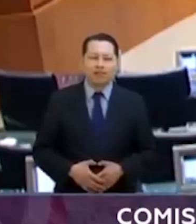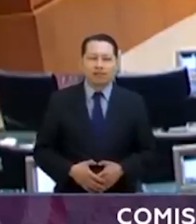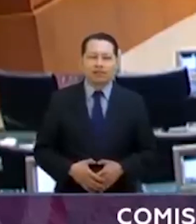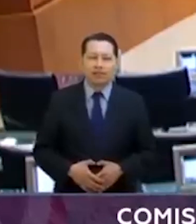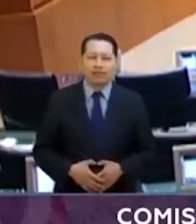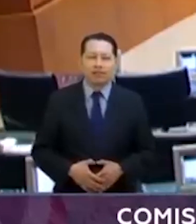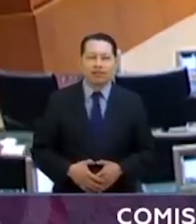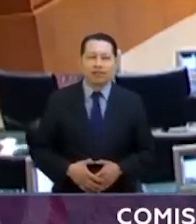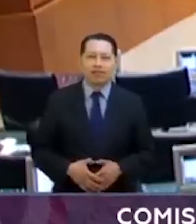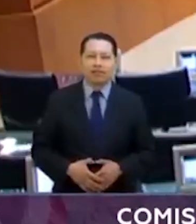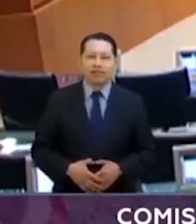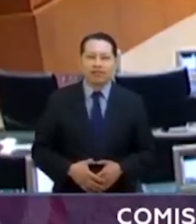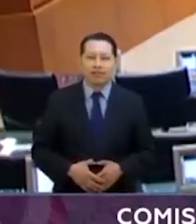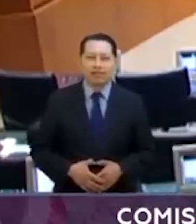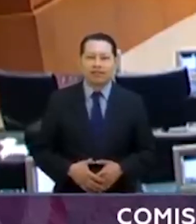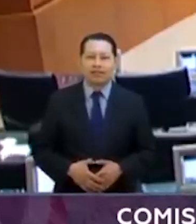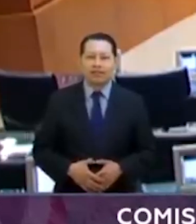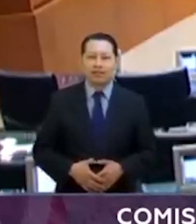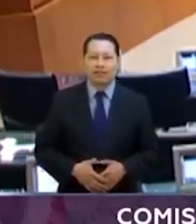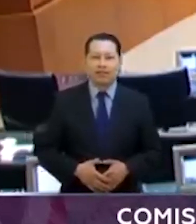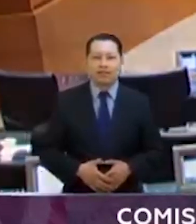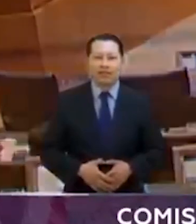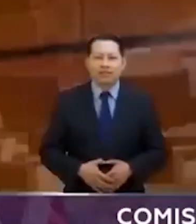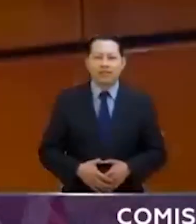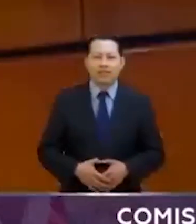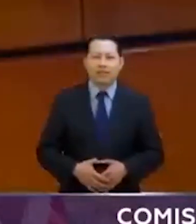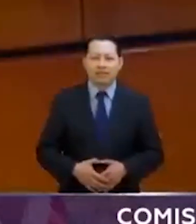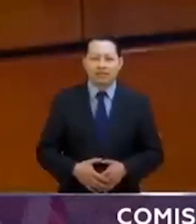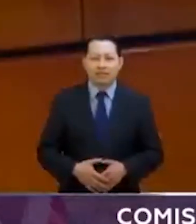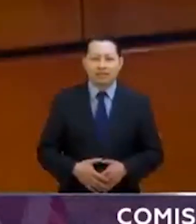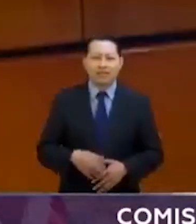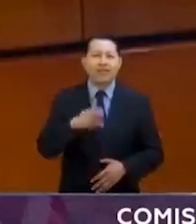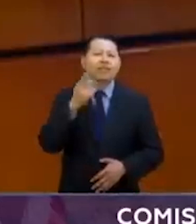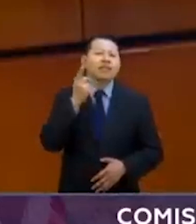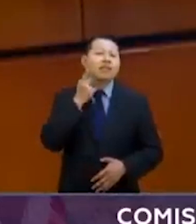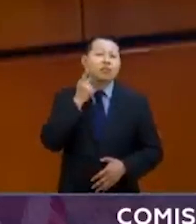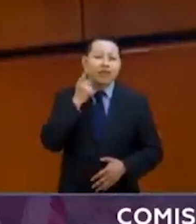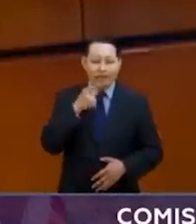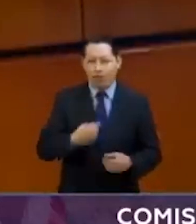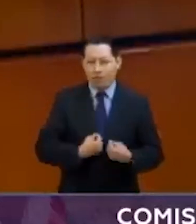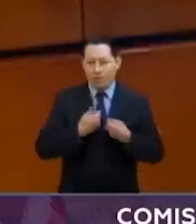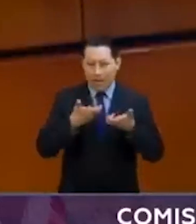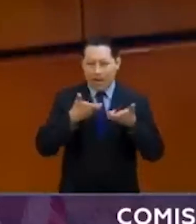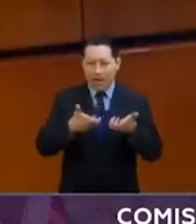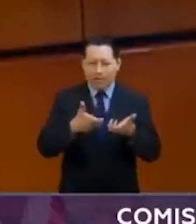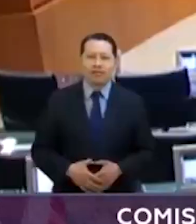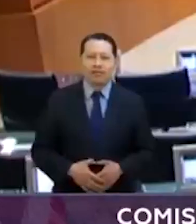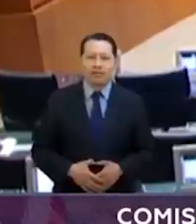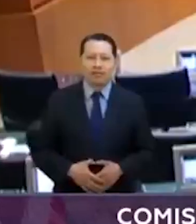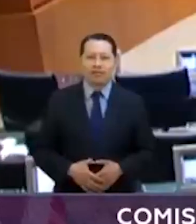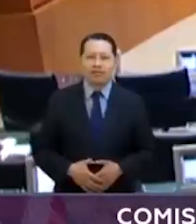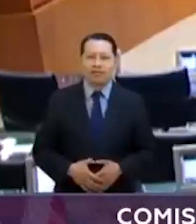permanente del Congreso de La Unión la senadora del pan Lili tellez se confrontó con el diputado federal del PT Gerardo Fernández